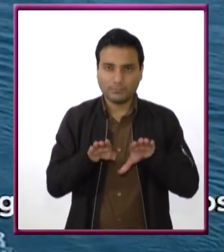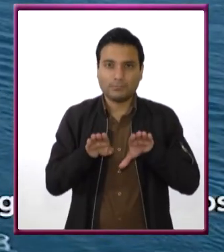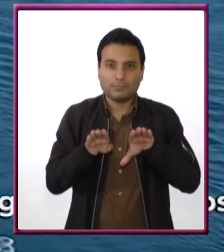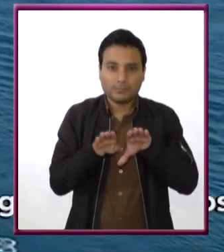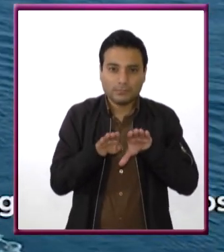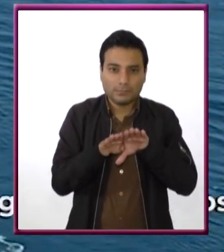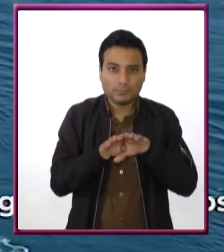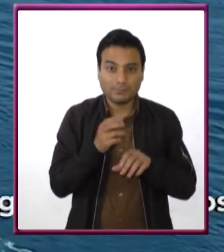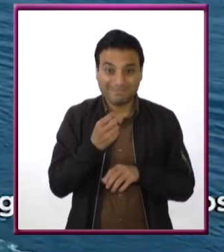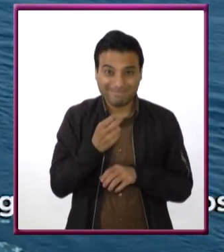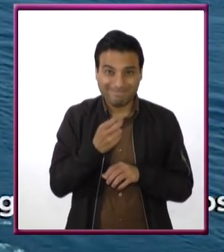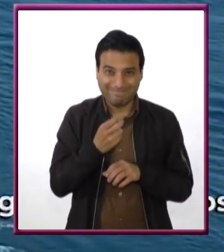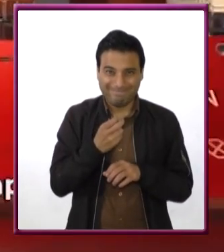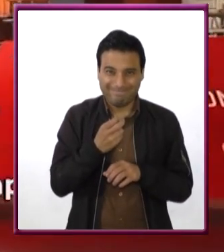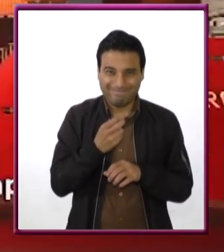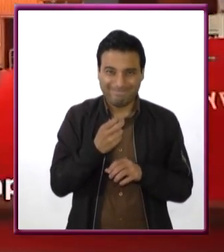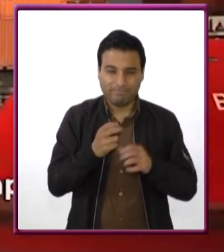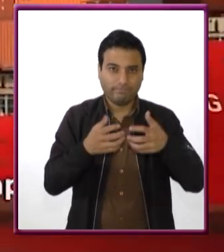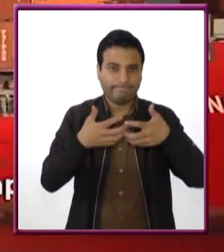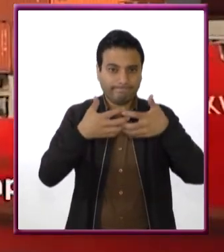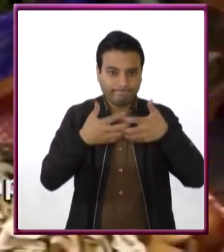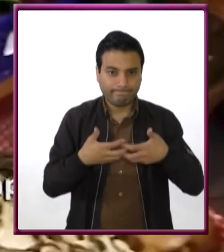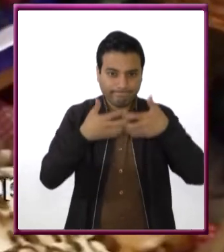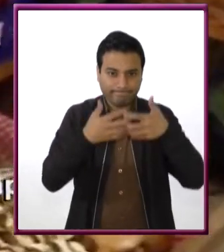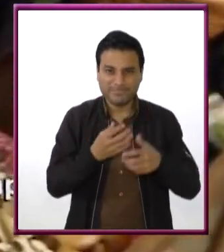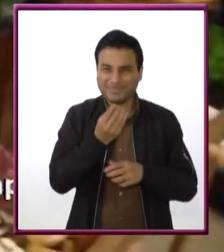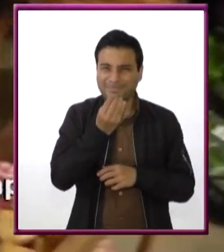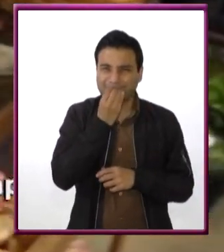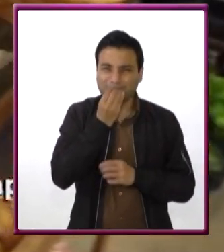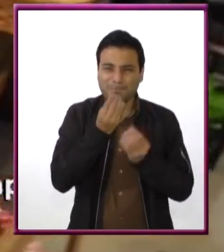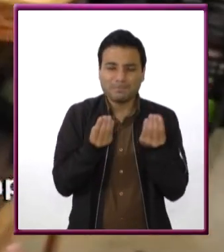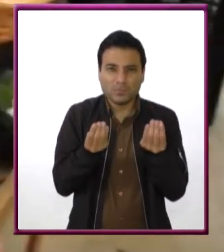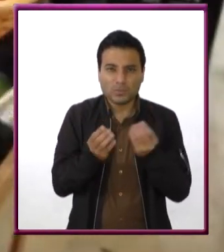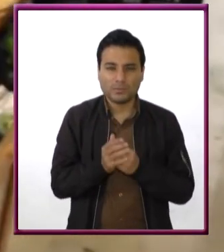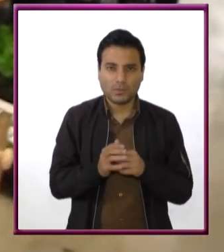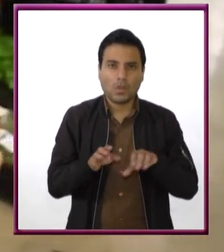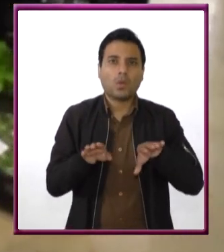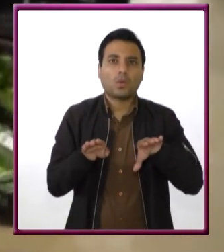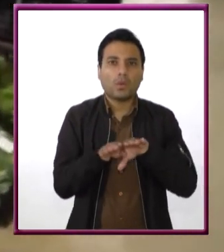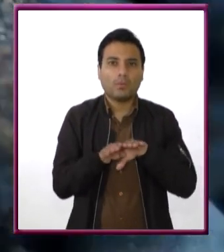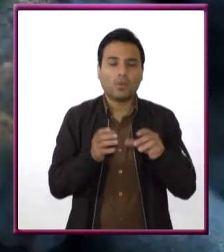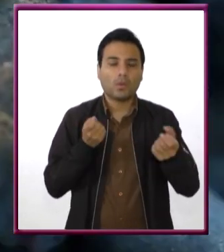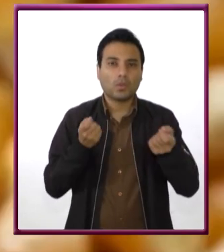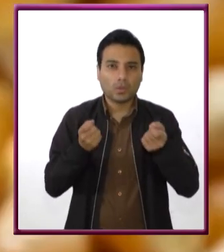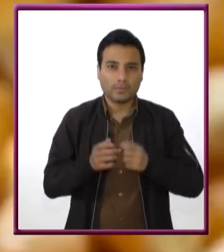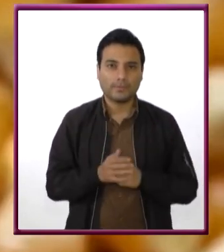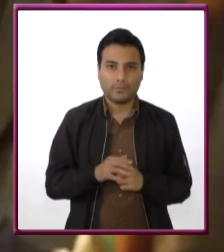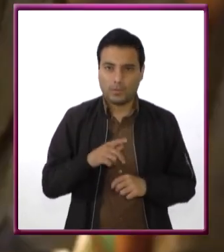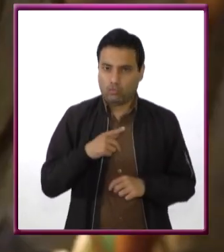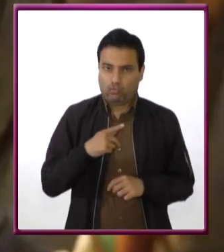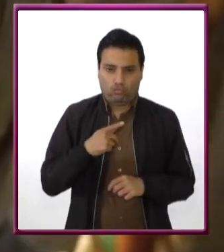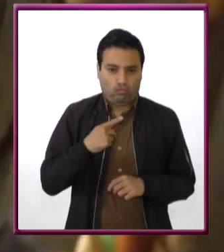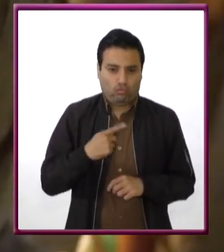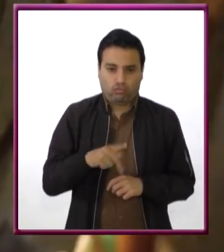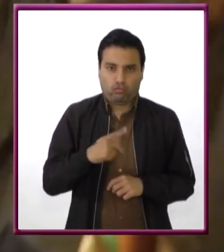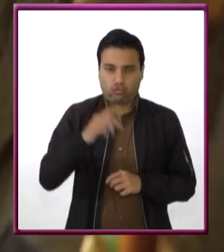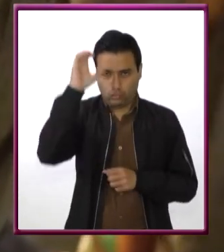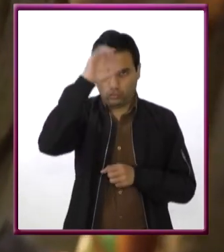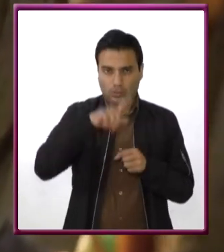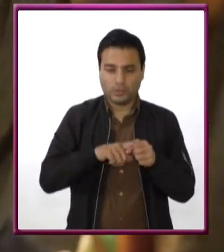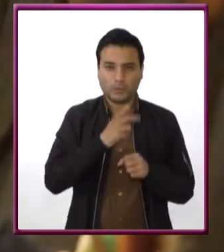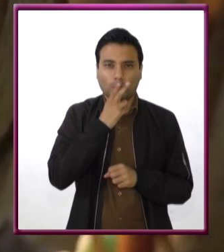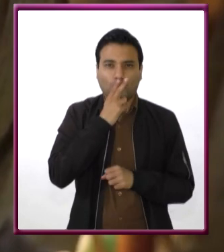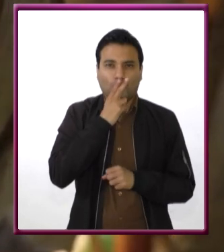esta masividad de producción alimenticia y reconocer lo valioso de nuestra propia tradición cultural, como